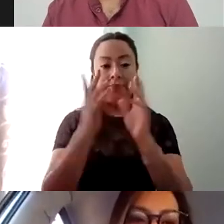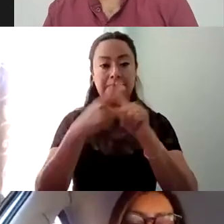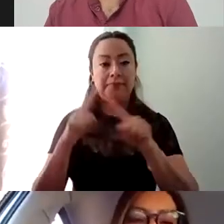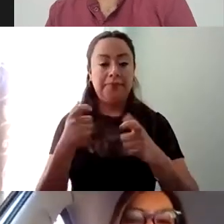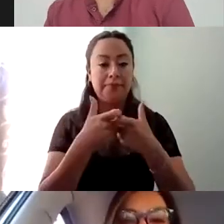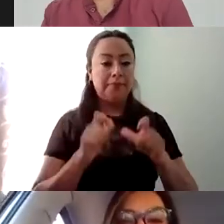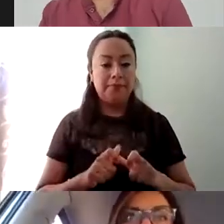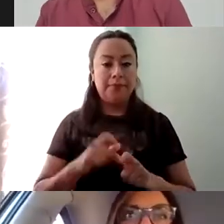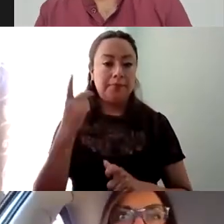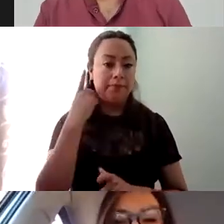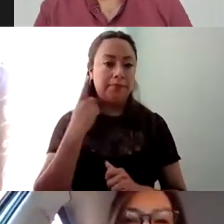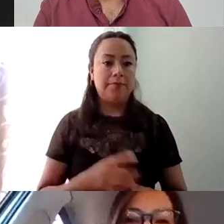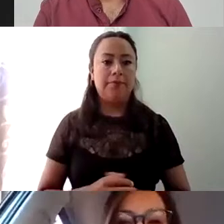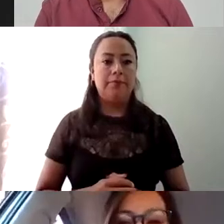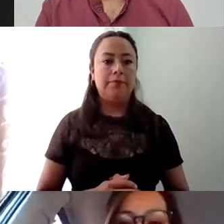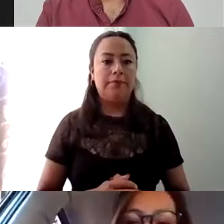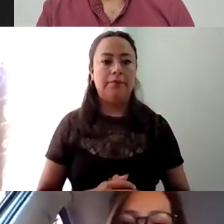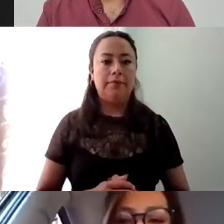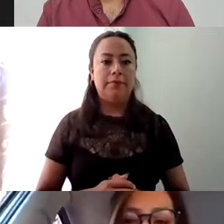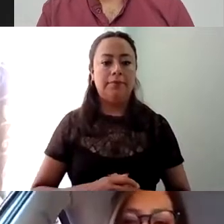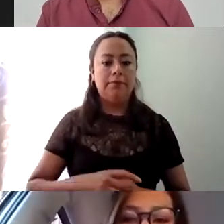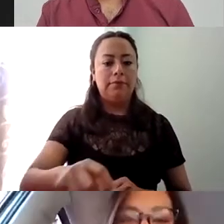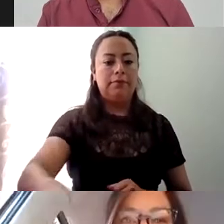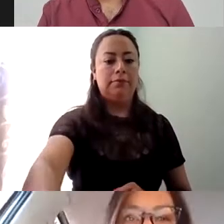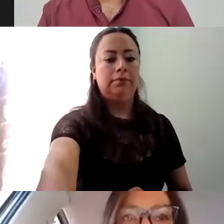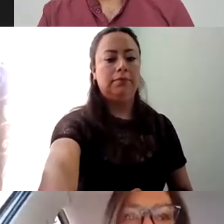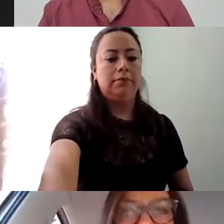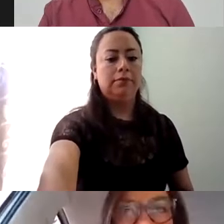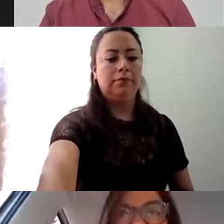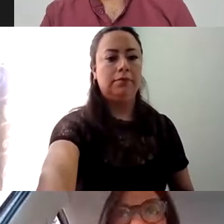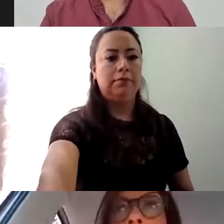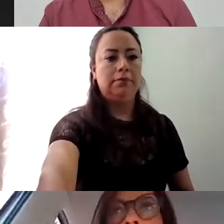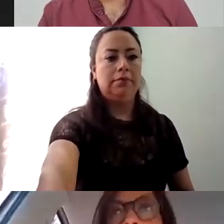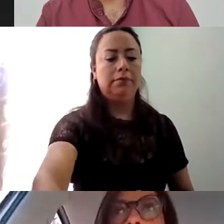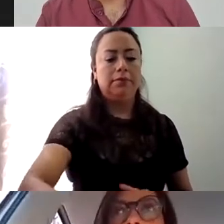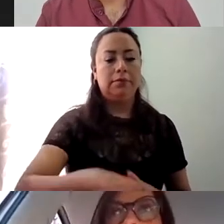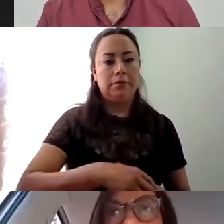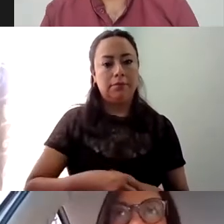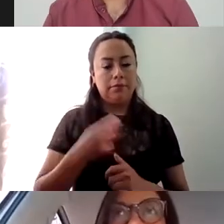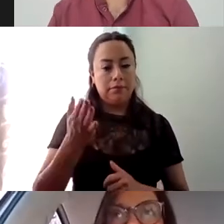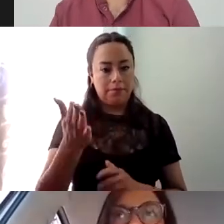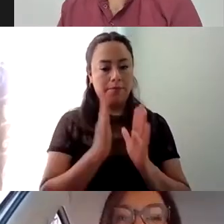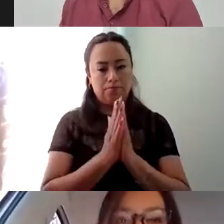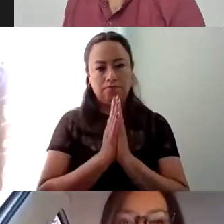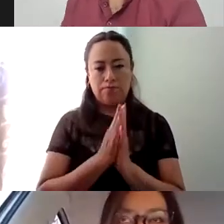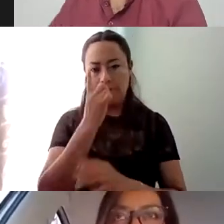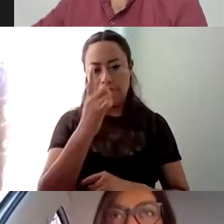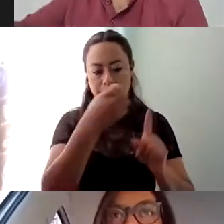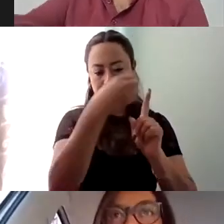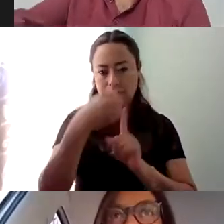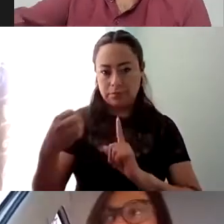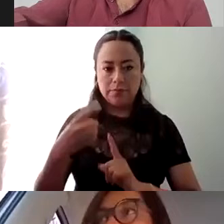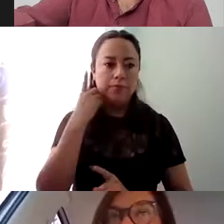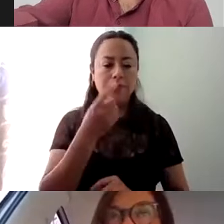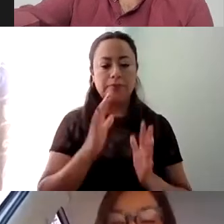nuestra comisión pueden hacer uso de la palabra. Le solicito a la secretaria, sirva mencionar en orden a las y los diputados que harán uso de la